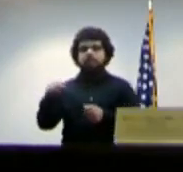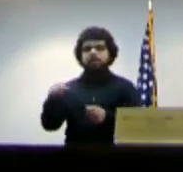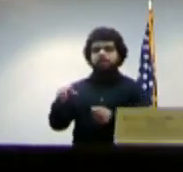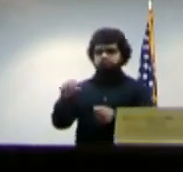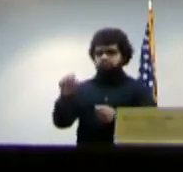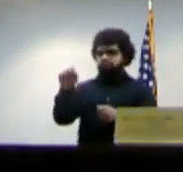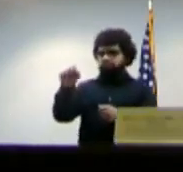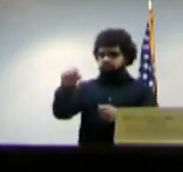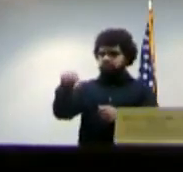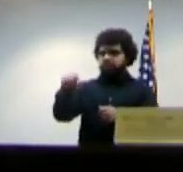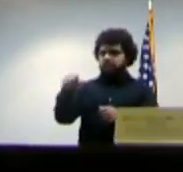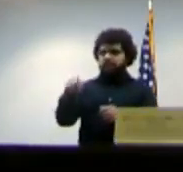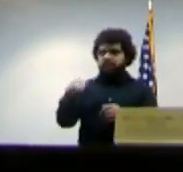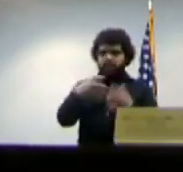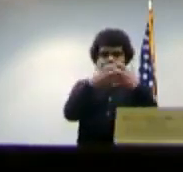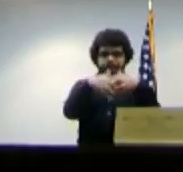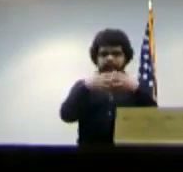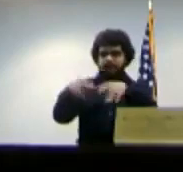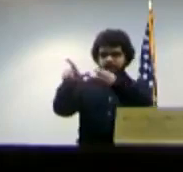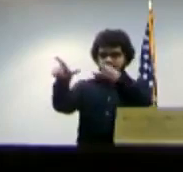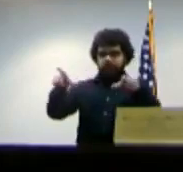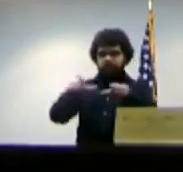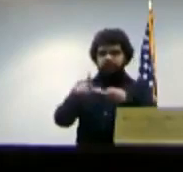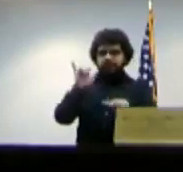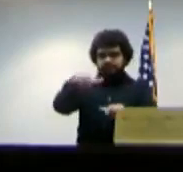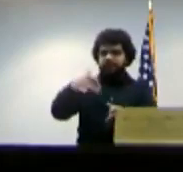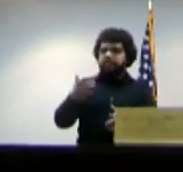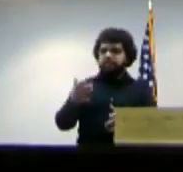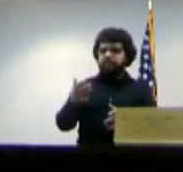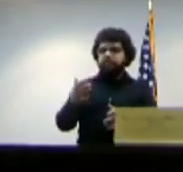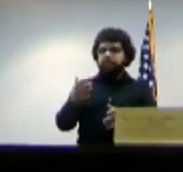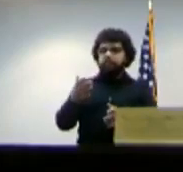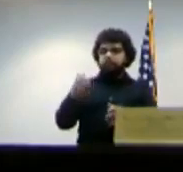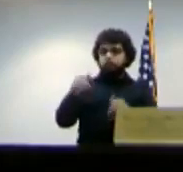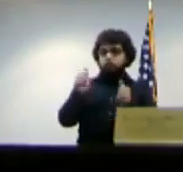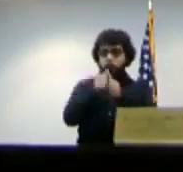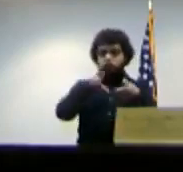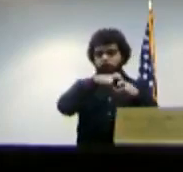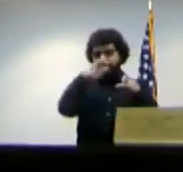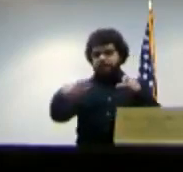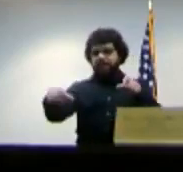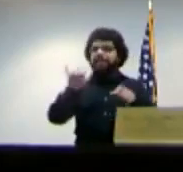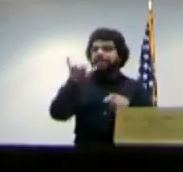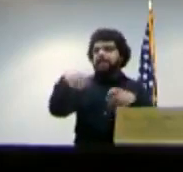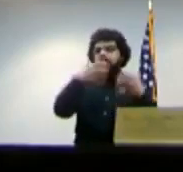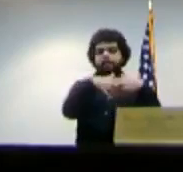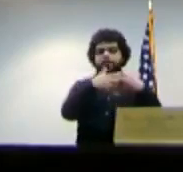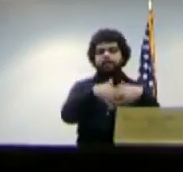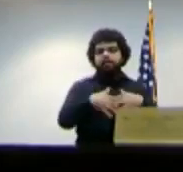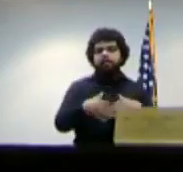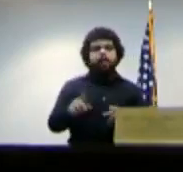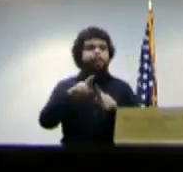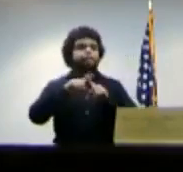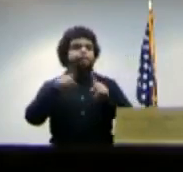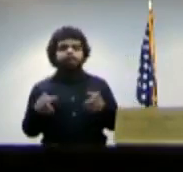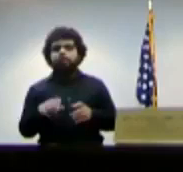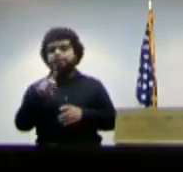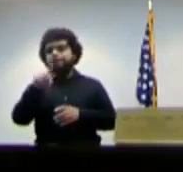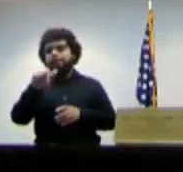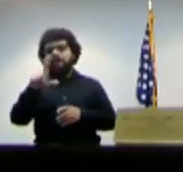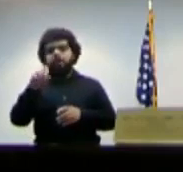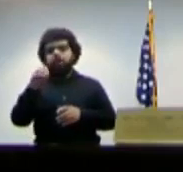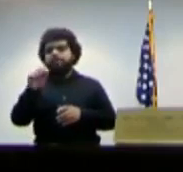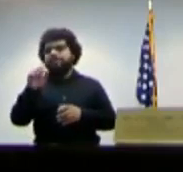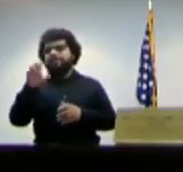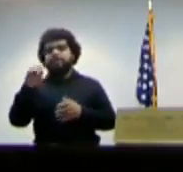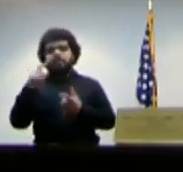las hidroeléctricas que son... Solamente. Que son, exacto, son facilidades, los canales de riego y las plantas generatrices. Todo demás no, ni Palo Seco, ni Costa Sur. No, sí,